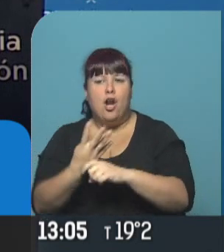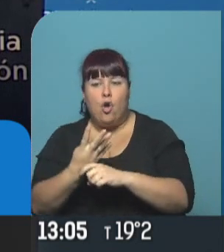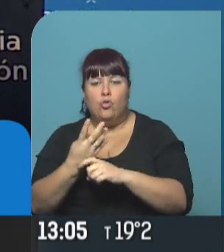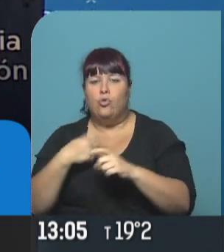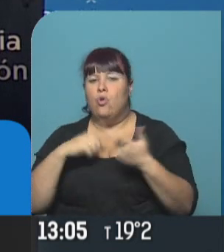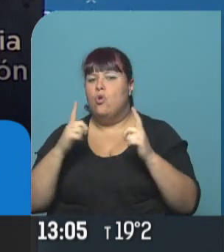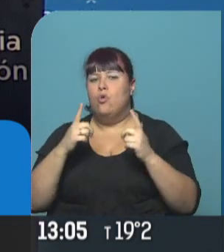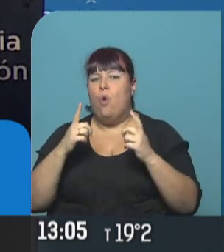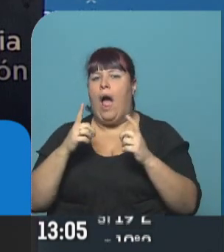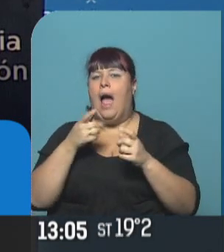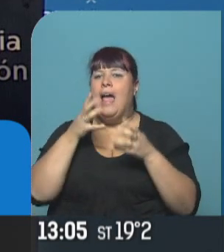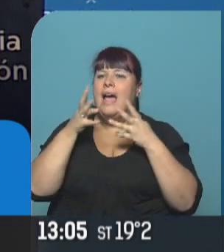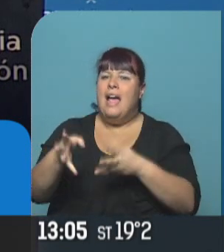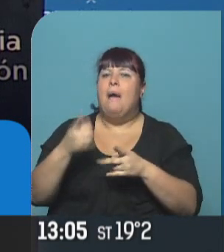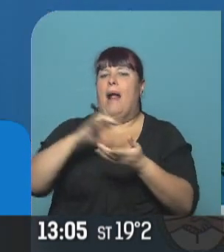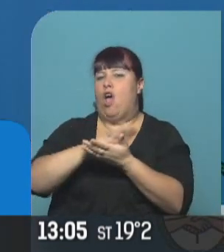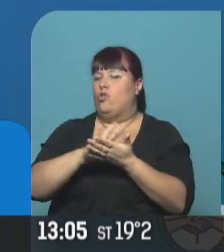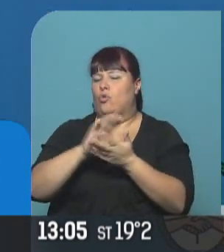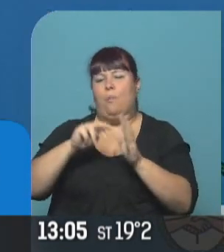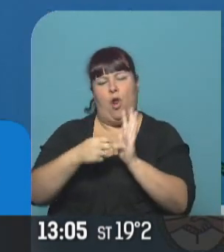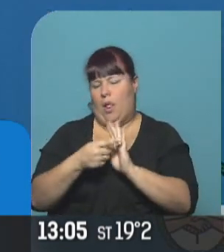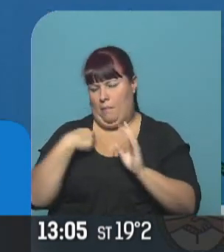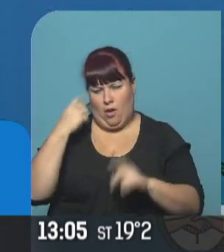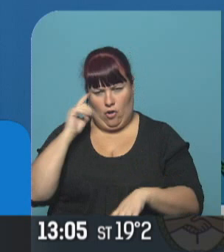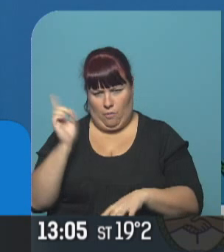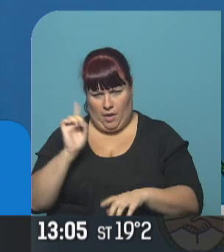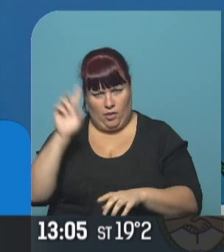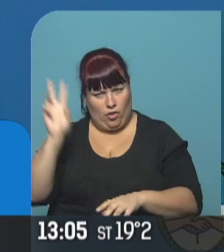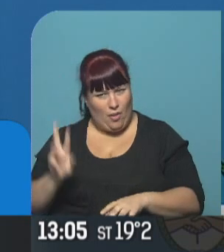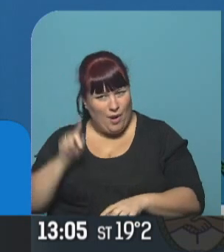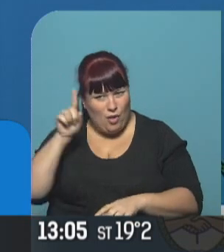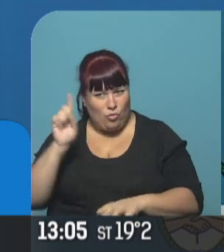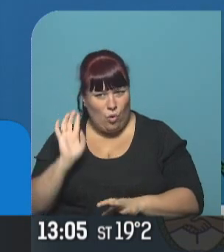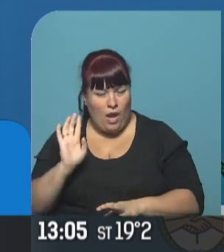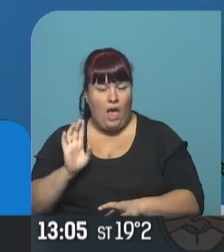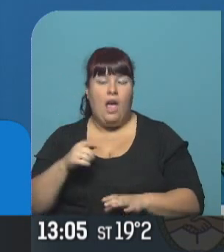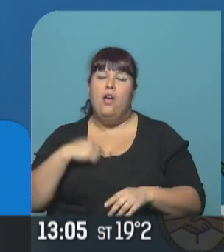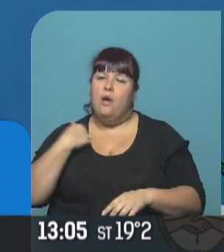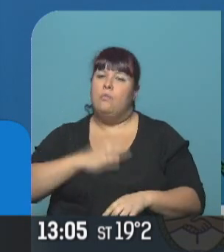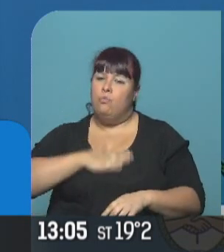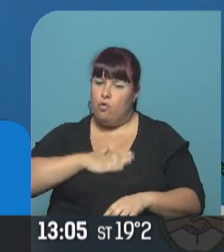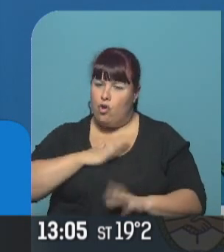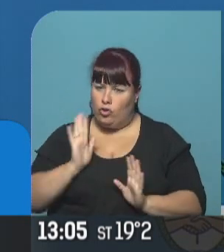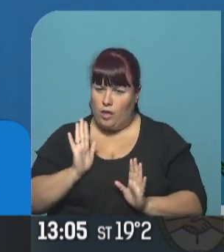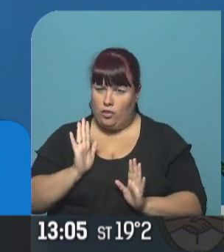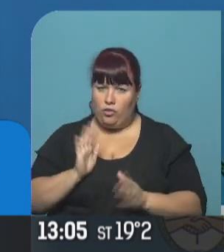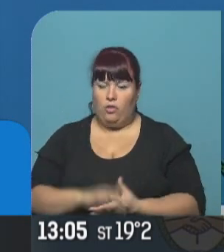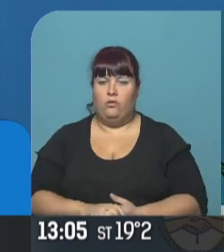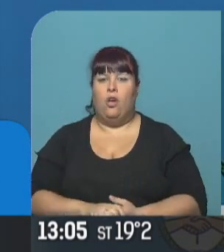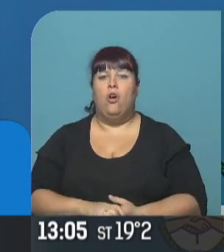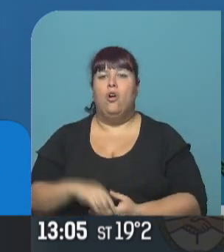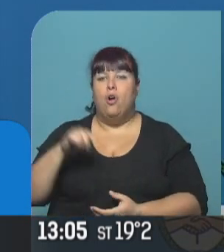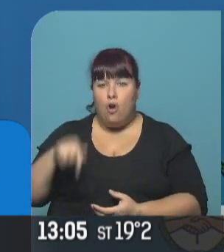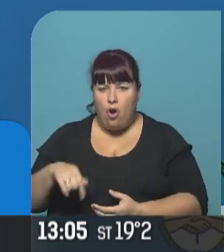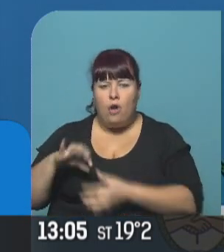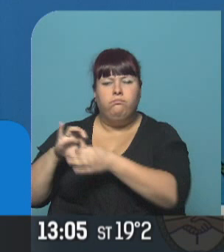la fuerza como una alternativa para resolver el conflicto en Venezuela. Y estamos muy contentos de que hoy hay